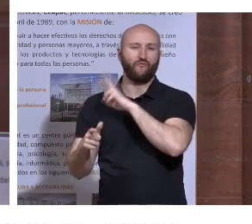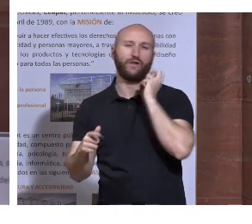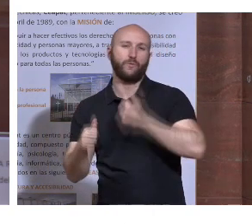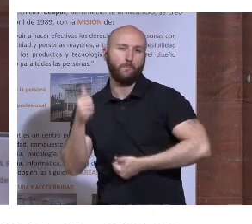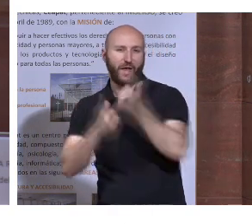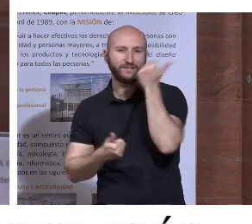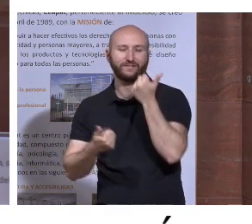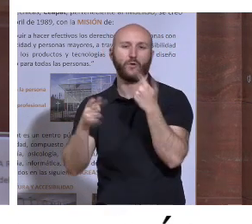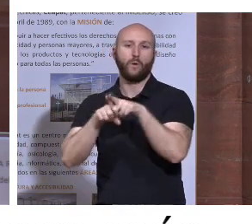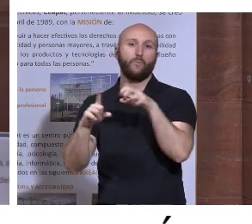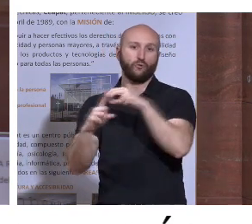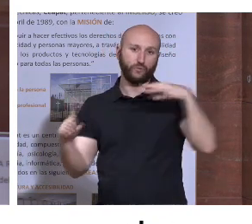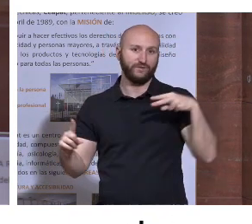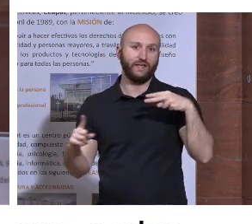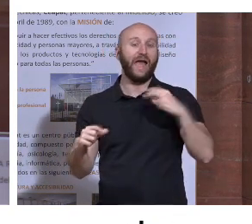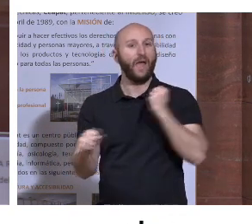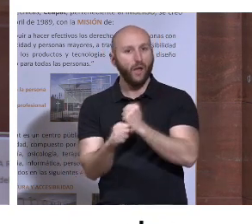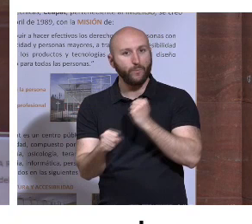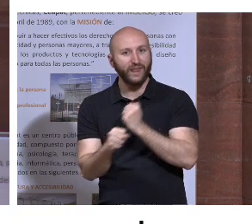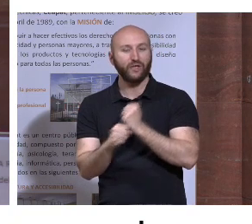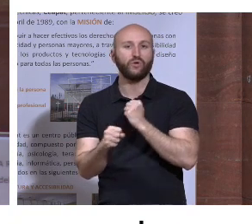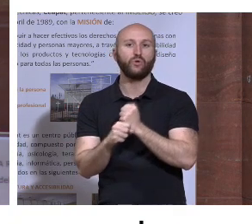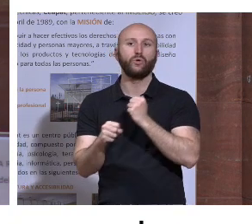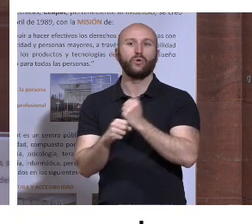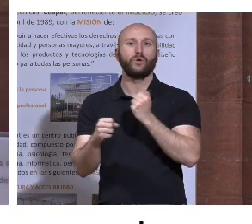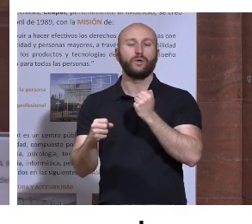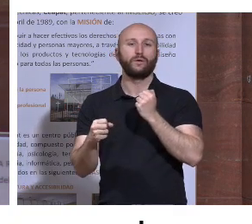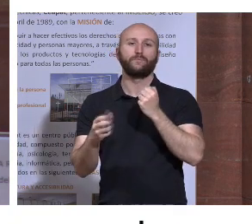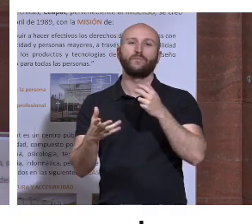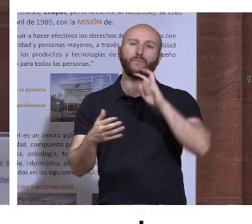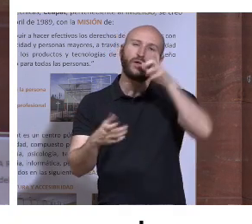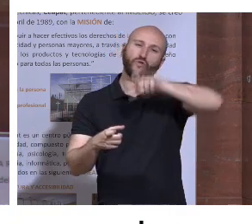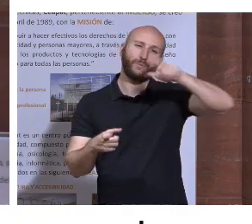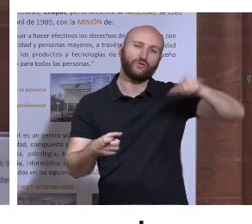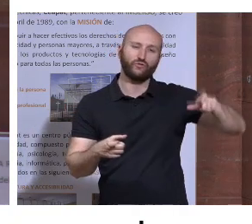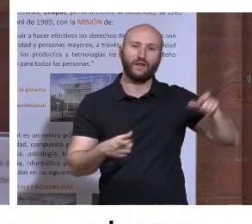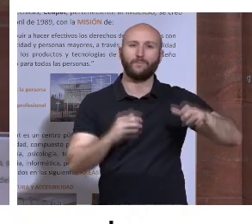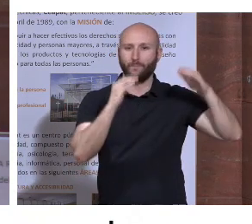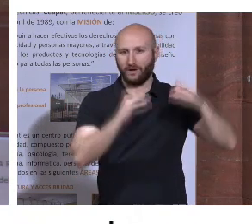vista, en este caso que hablo yo, del empleo, ¿no? Que otras personas o que tienen